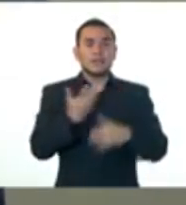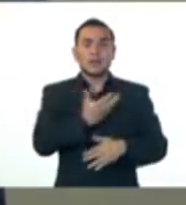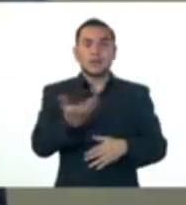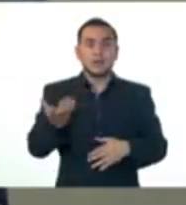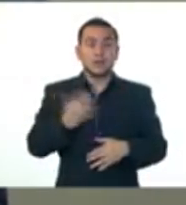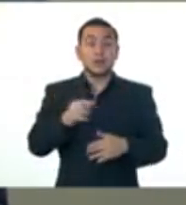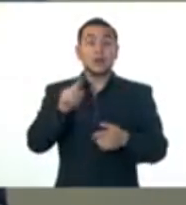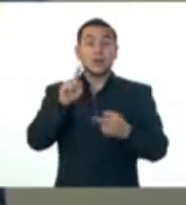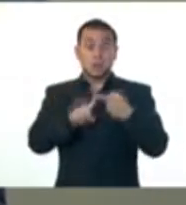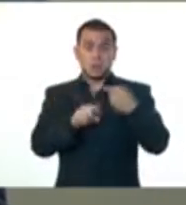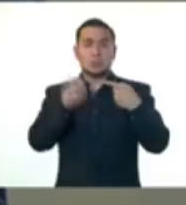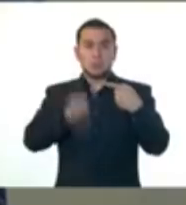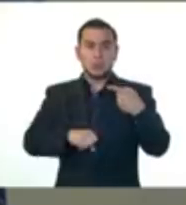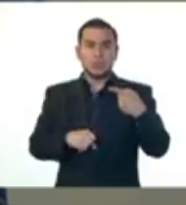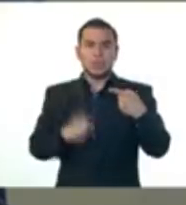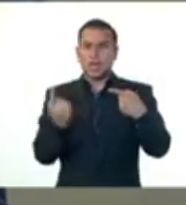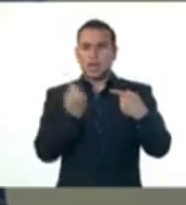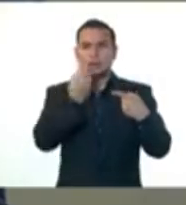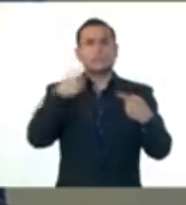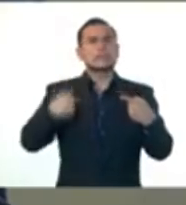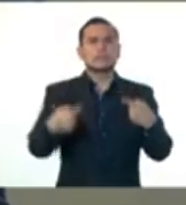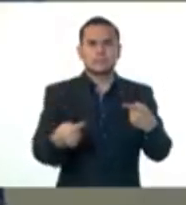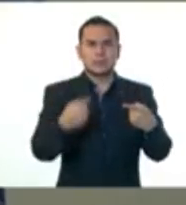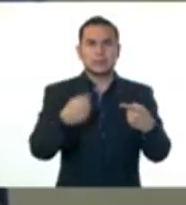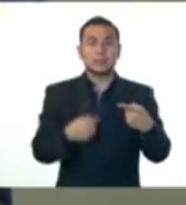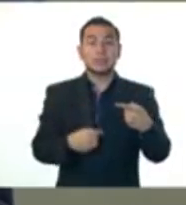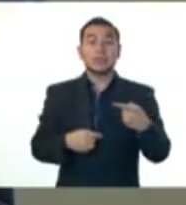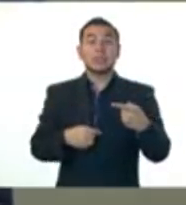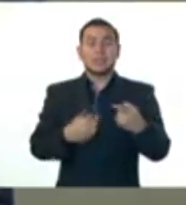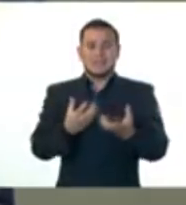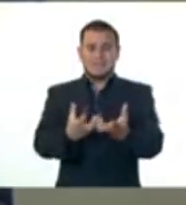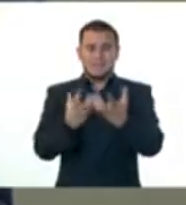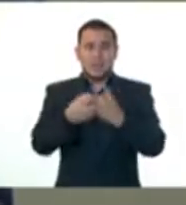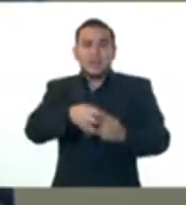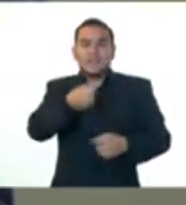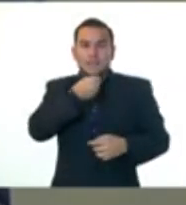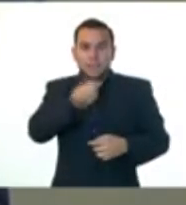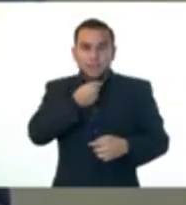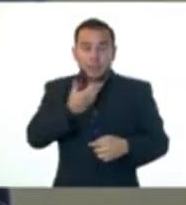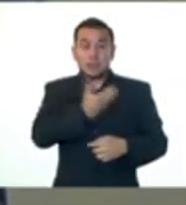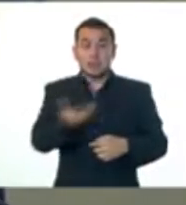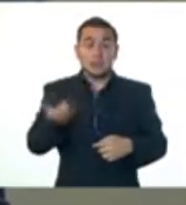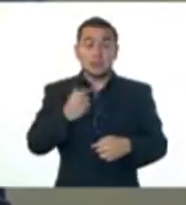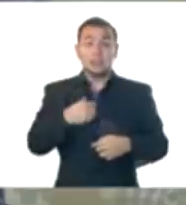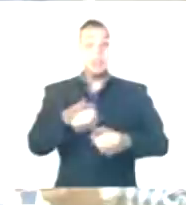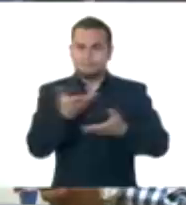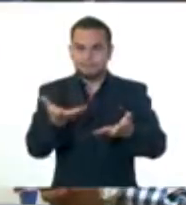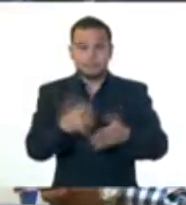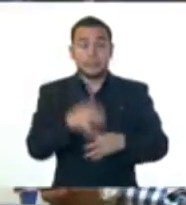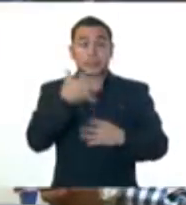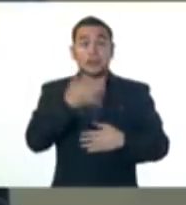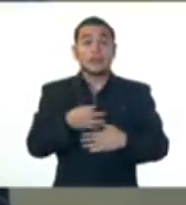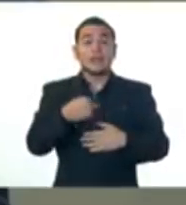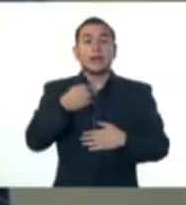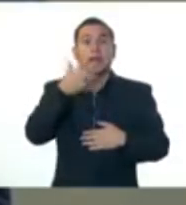primera es que es en tiempo real la segunda es que tiene más información de la que normalmente se da en una conferencia de prensa podemos